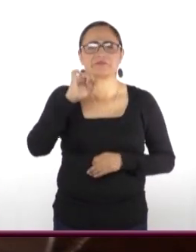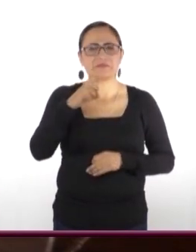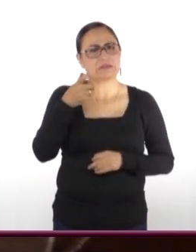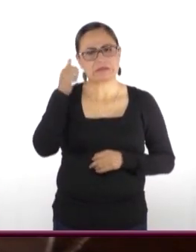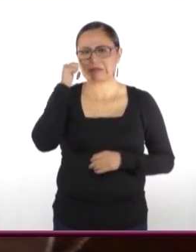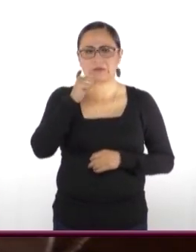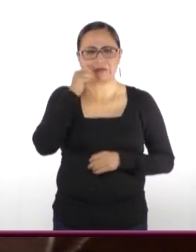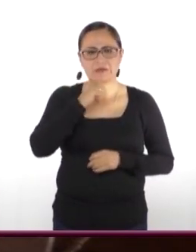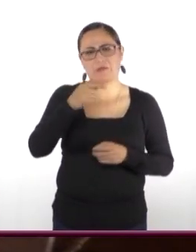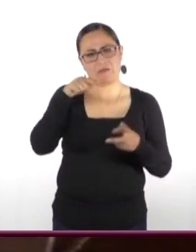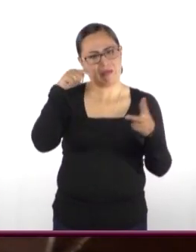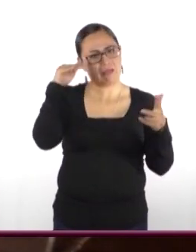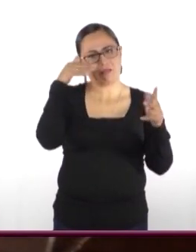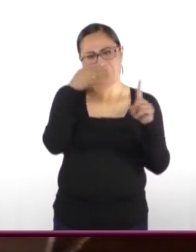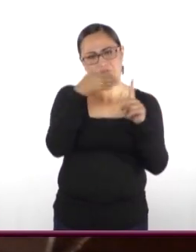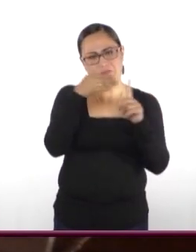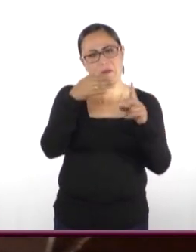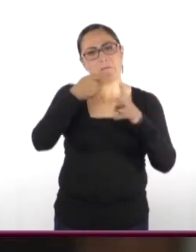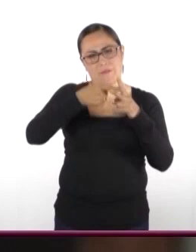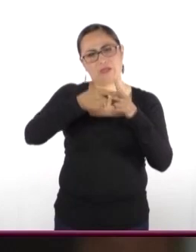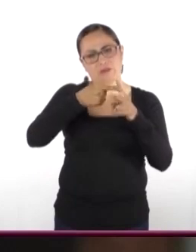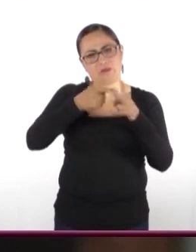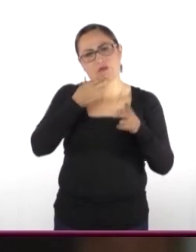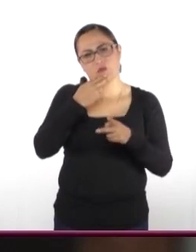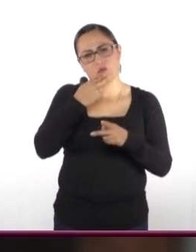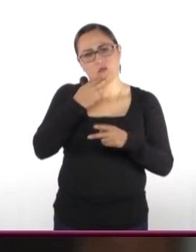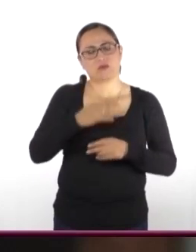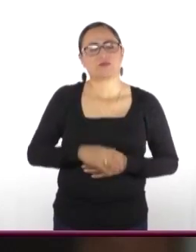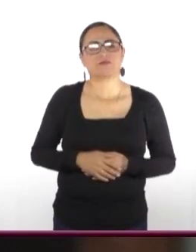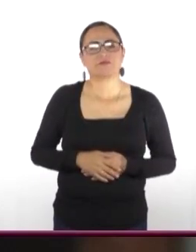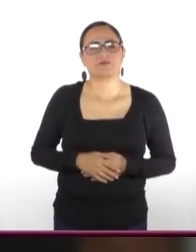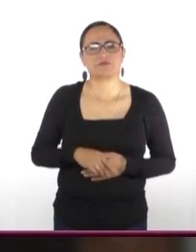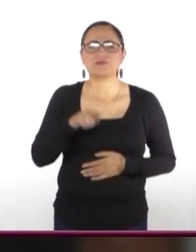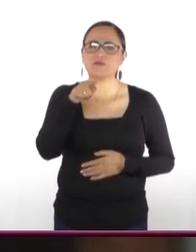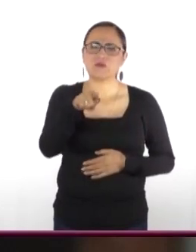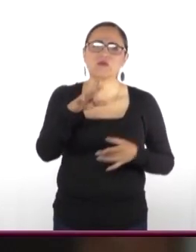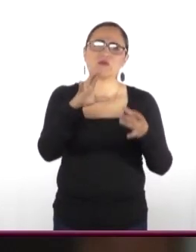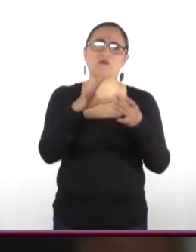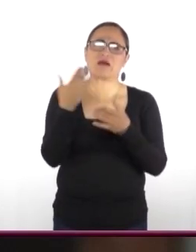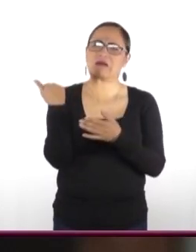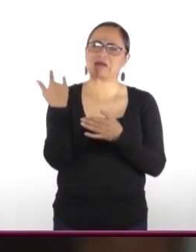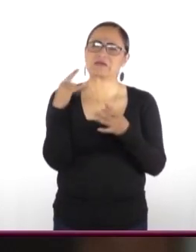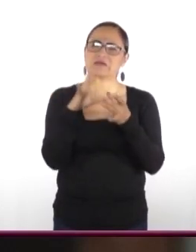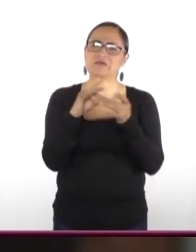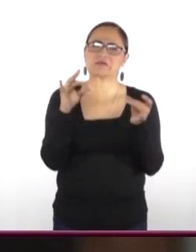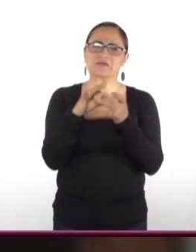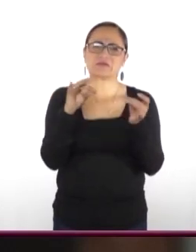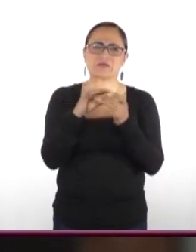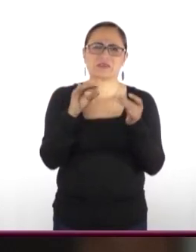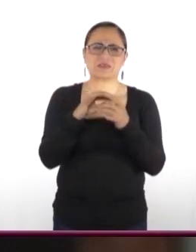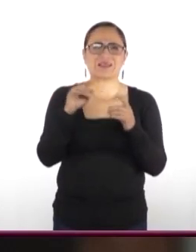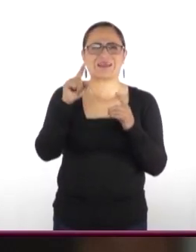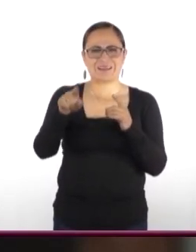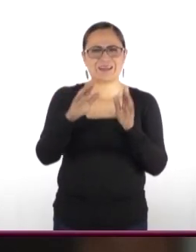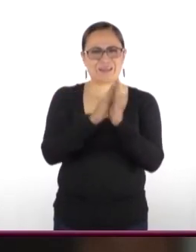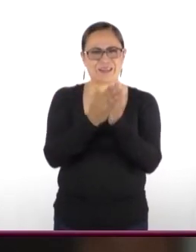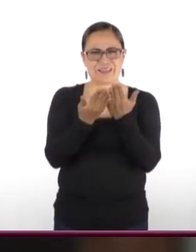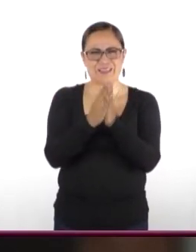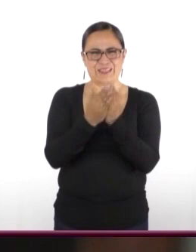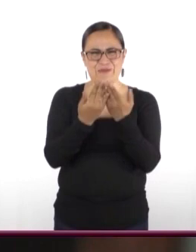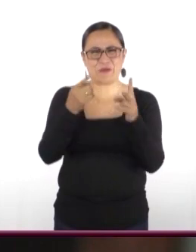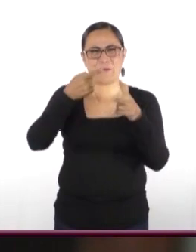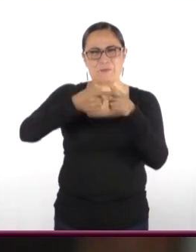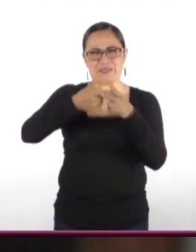que pues sí tiene que ver con las matemáticas, ¿no? Francisco, nos platicabas que por ahí tuviste una obra en